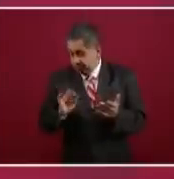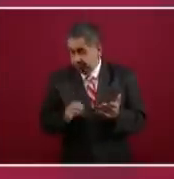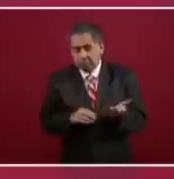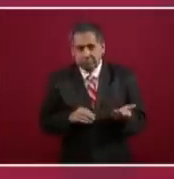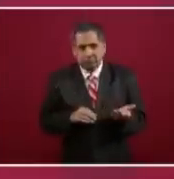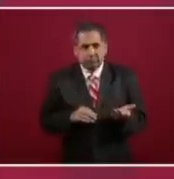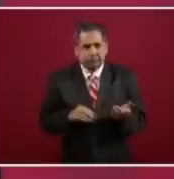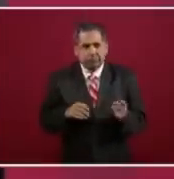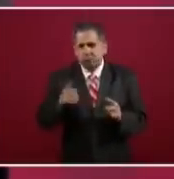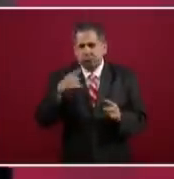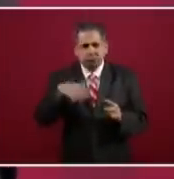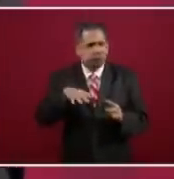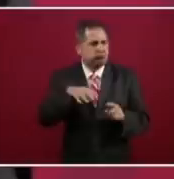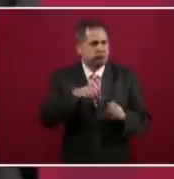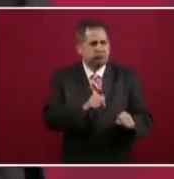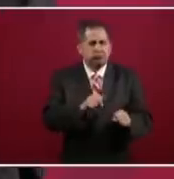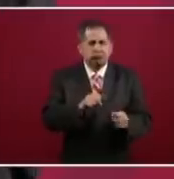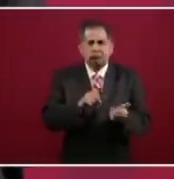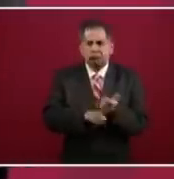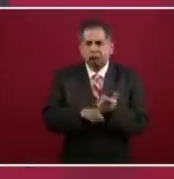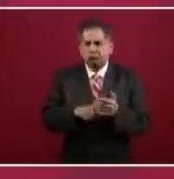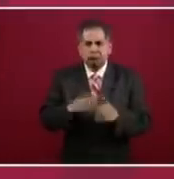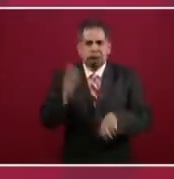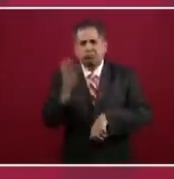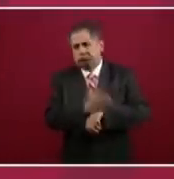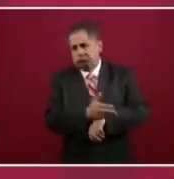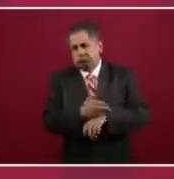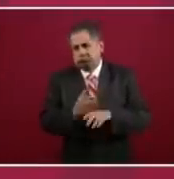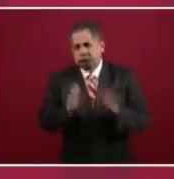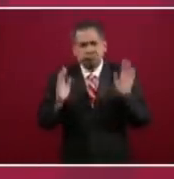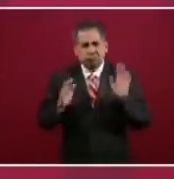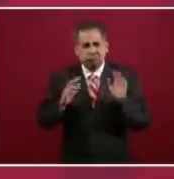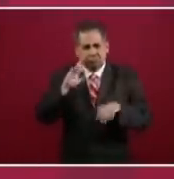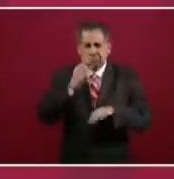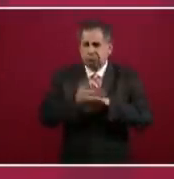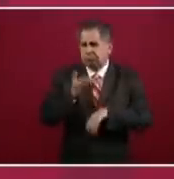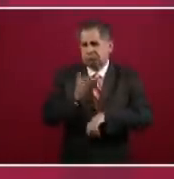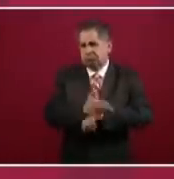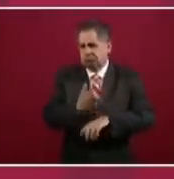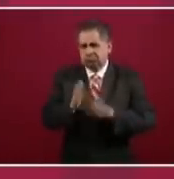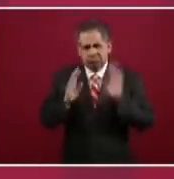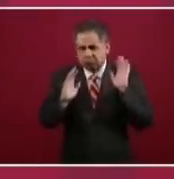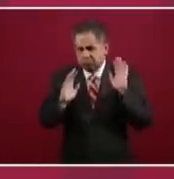se persiguen es decir se castiga a responsables